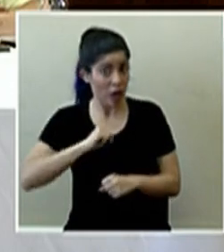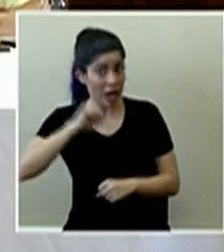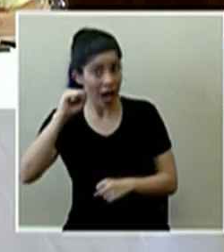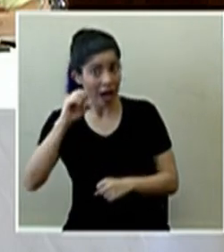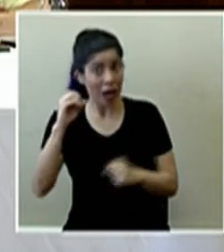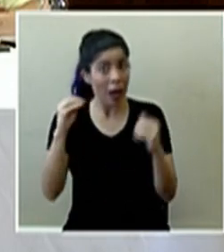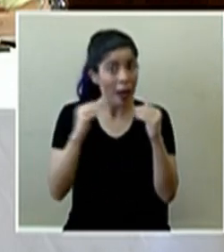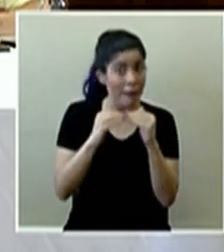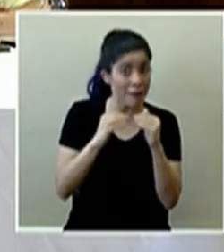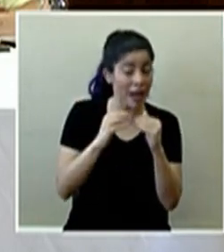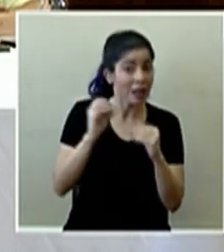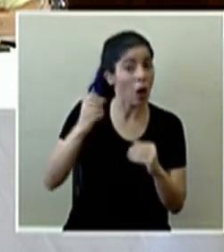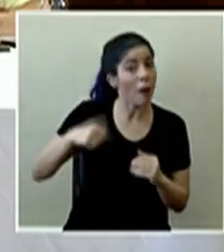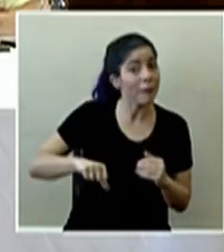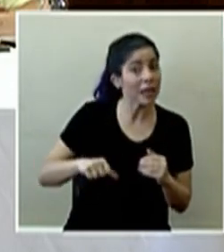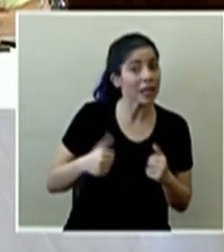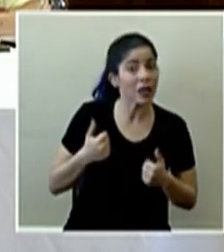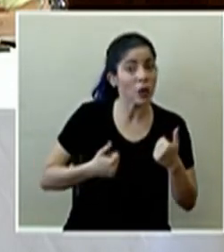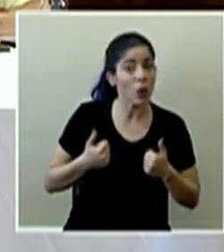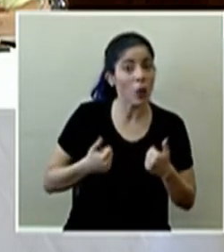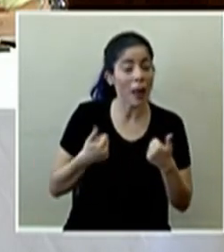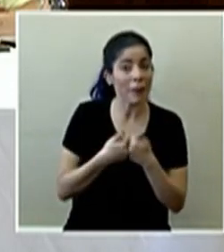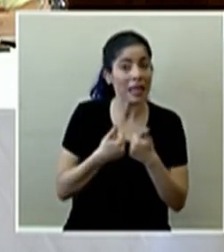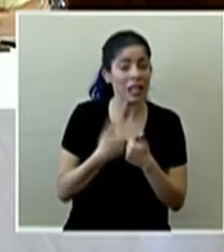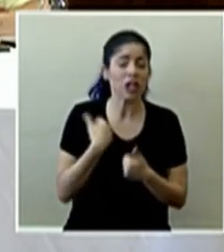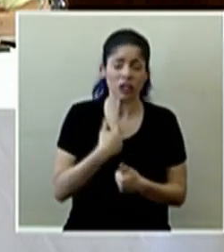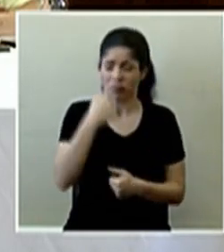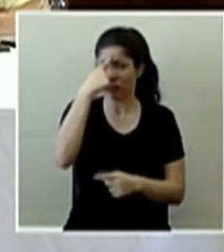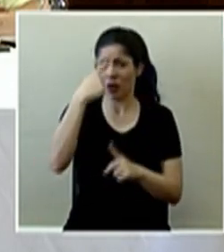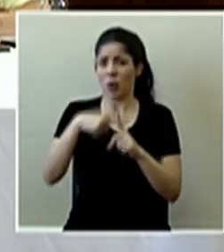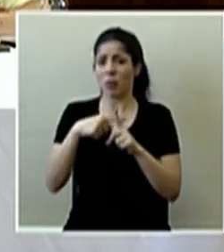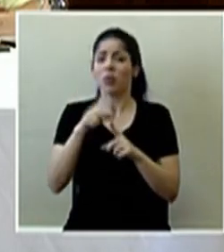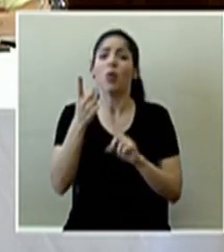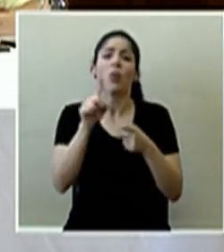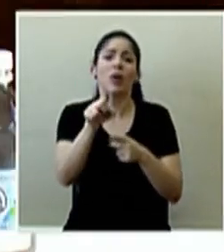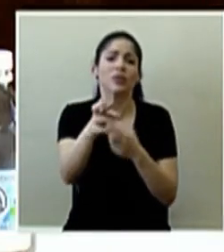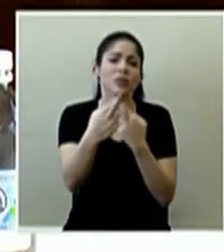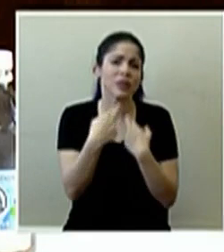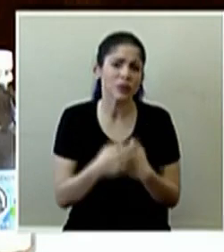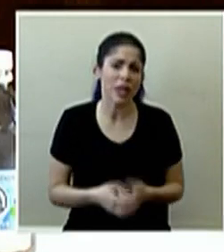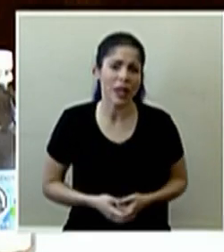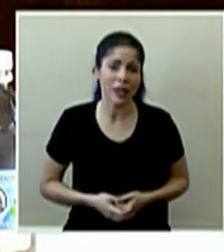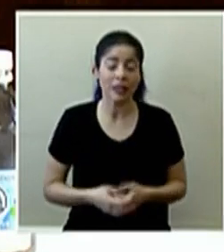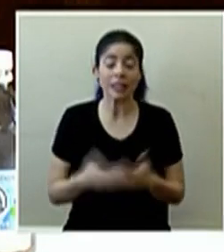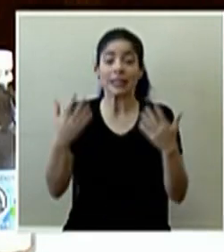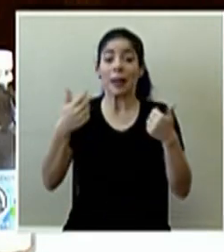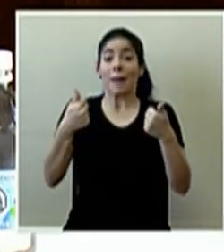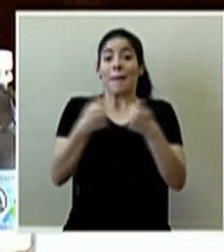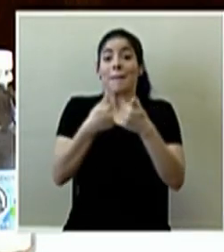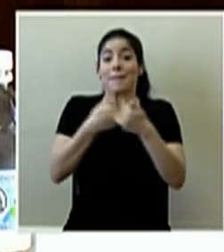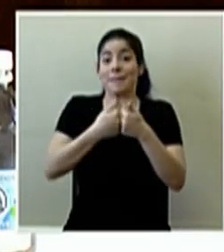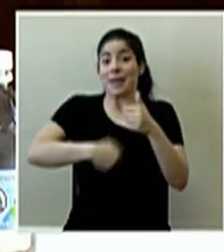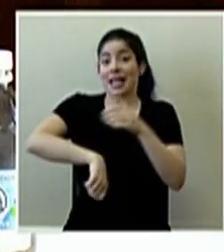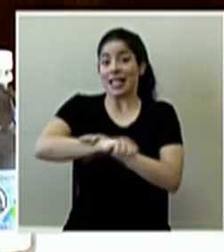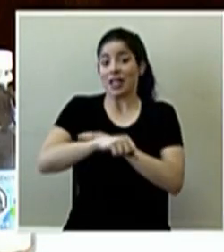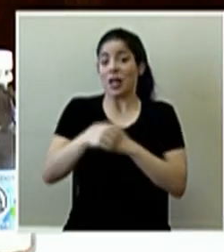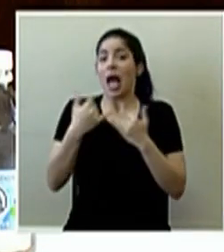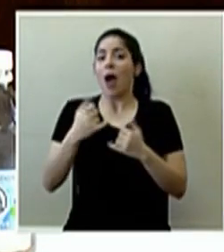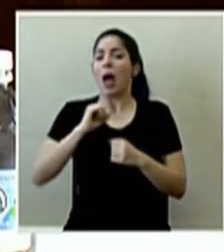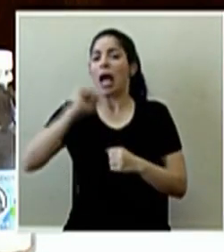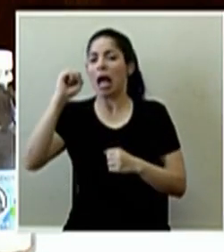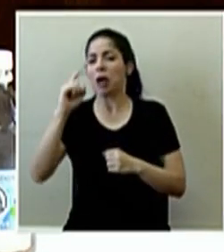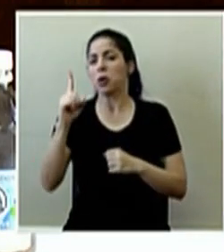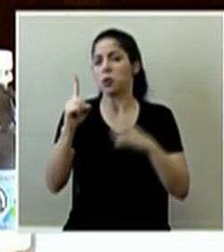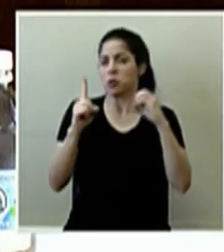estamos empatados o vamos perdiendo? ¿Somos optimistas? ¿Cuál es su balance? El partido, estamos ganando